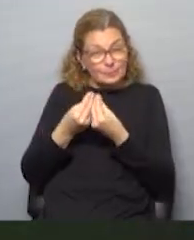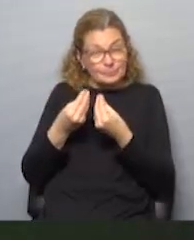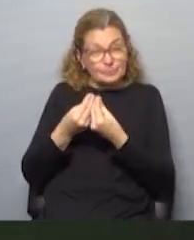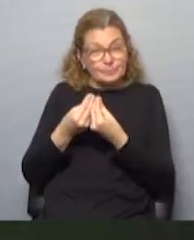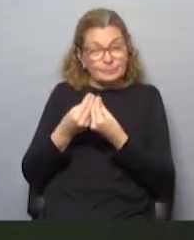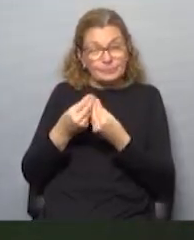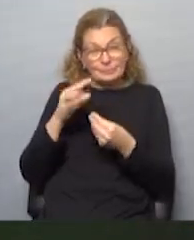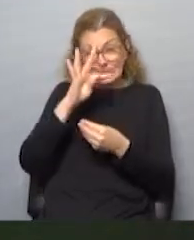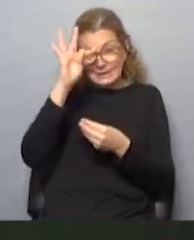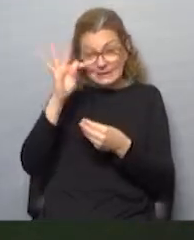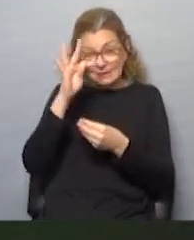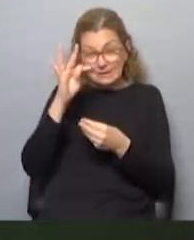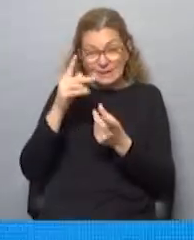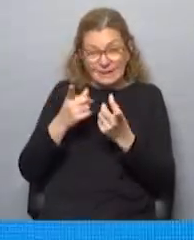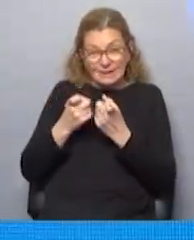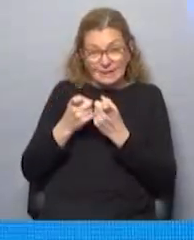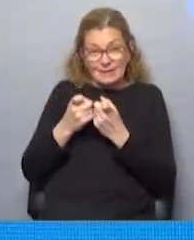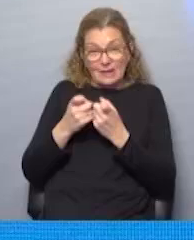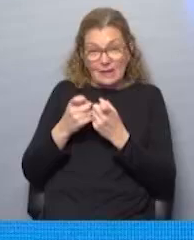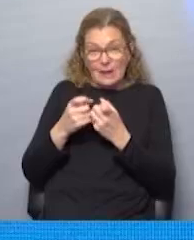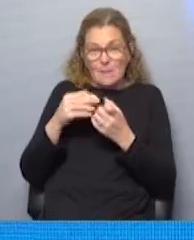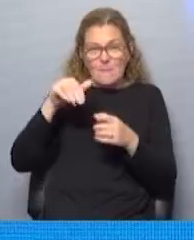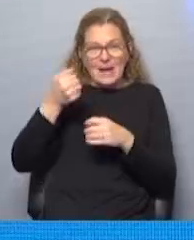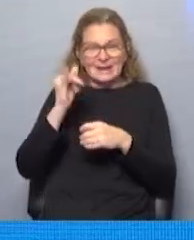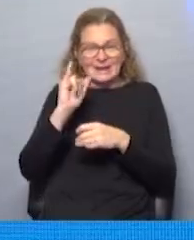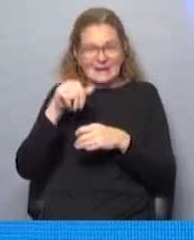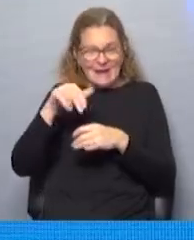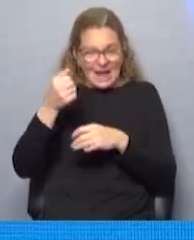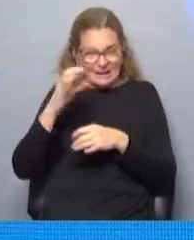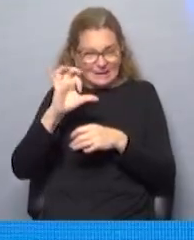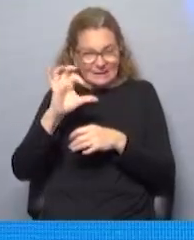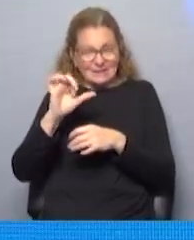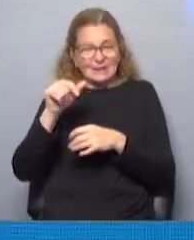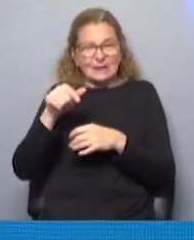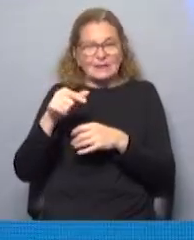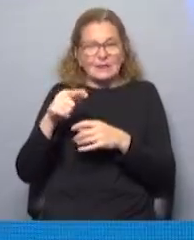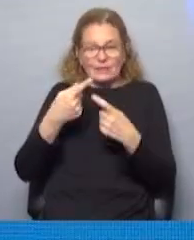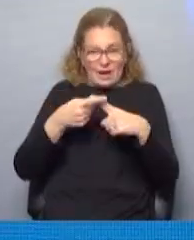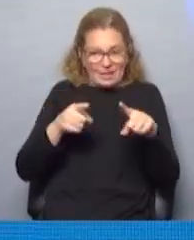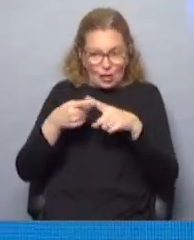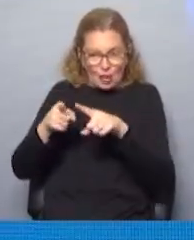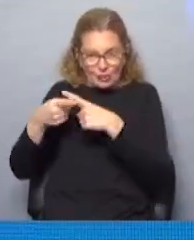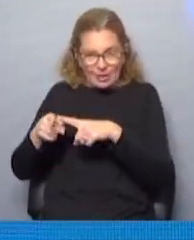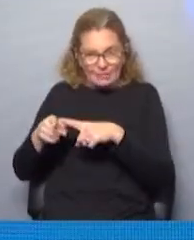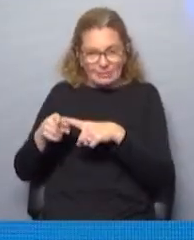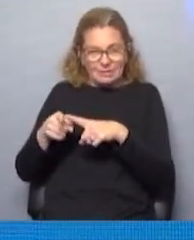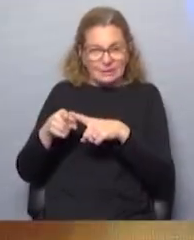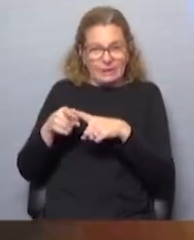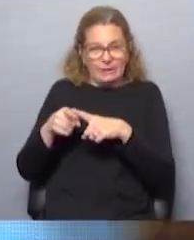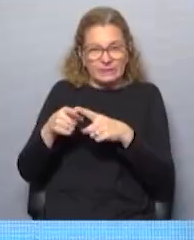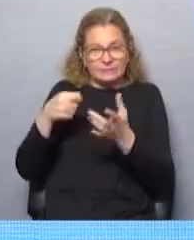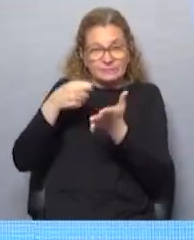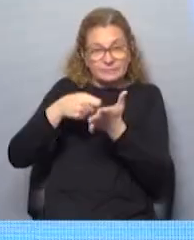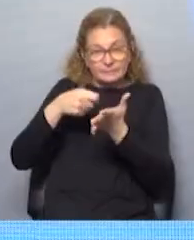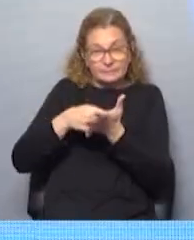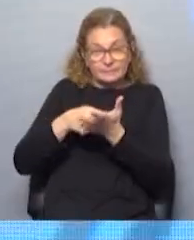aplicaciones tecnológicas requiere de equipamiento nada requiere de equipamientos de insumos que tienen costo